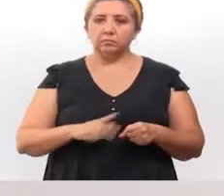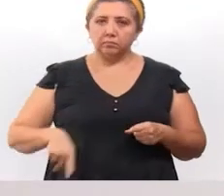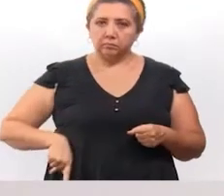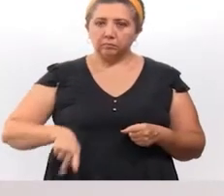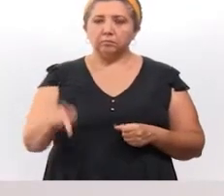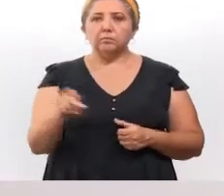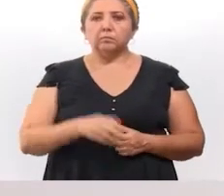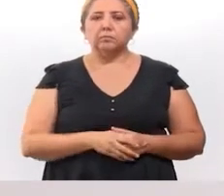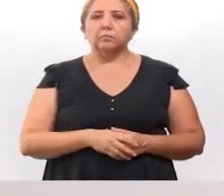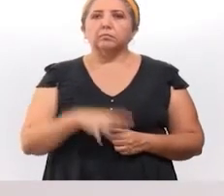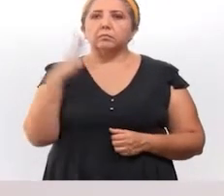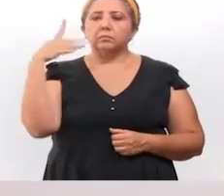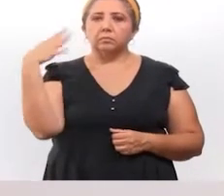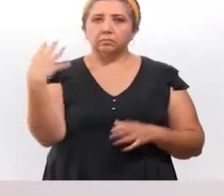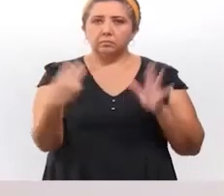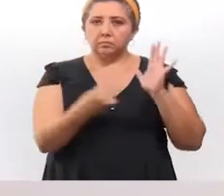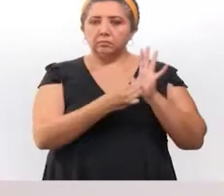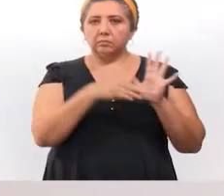hospitales públicos,